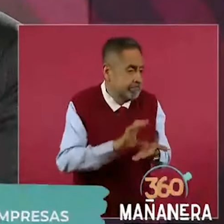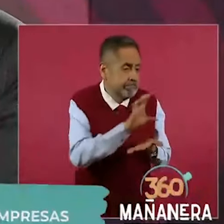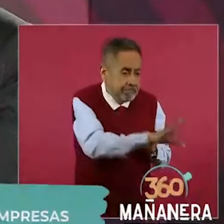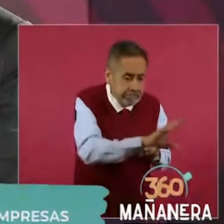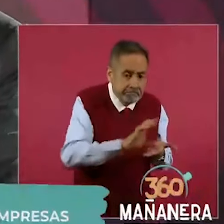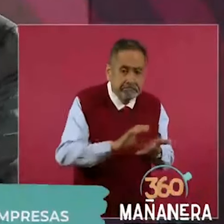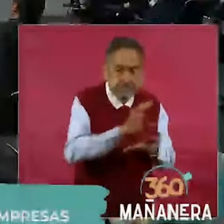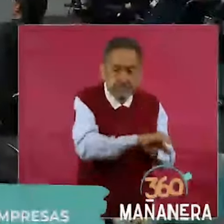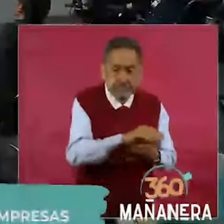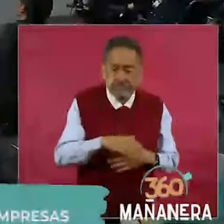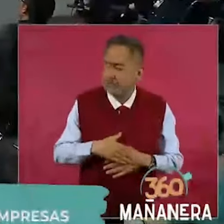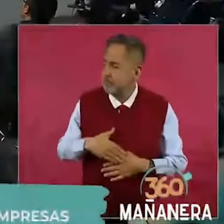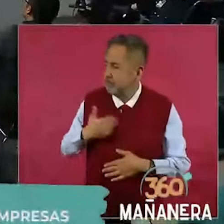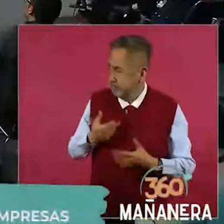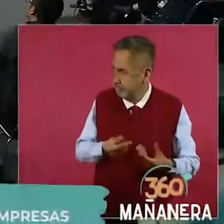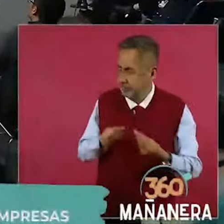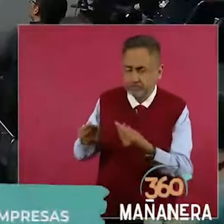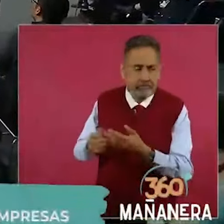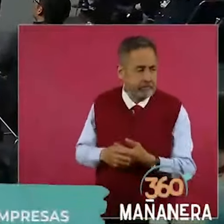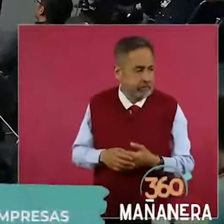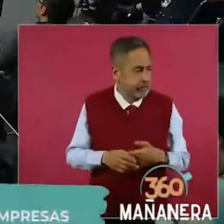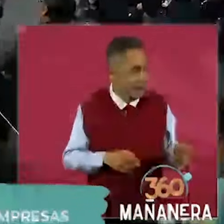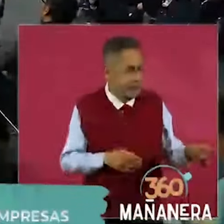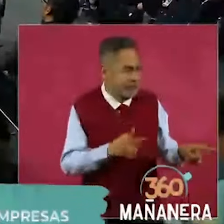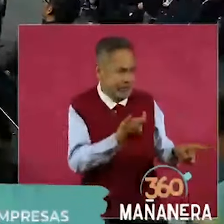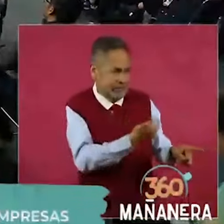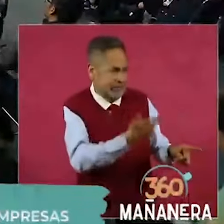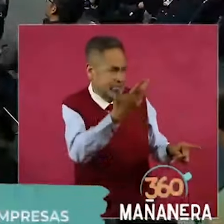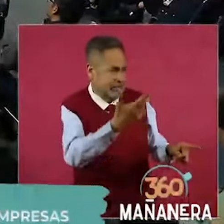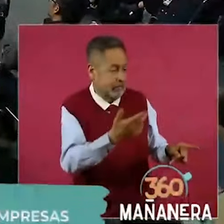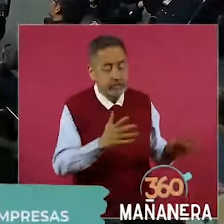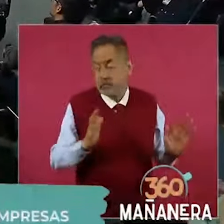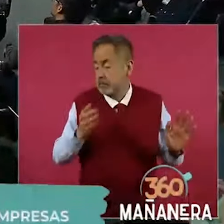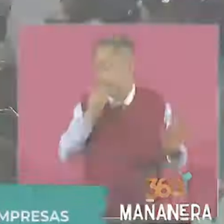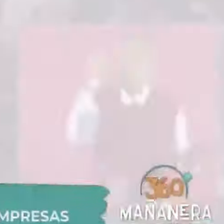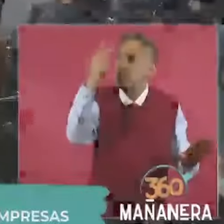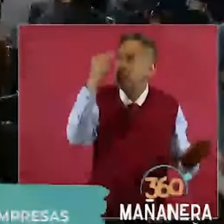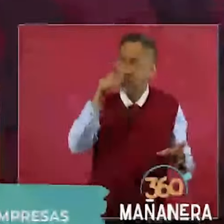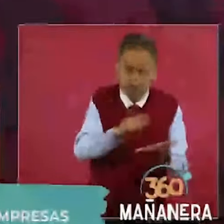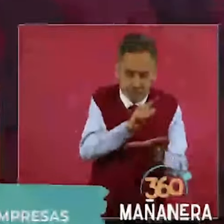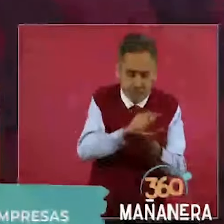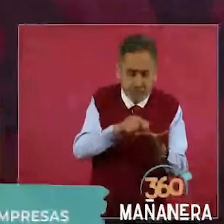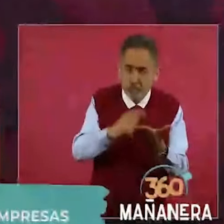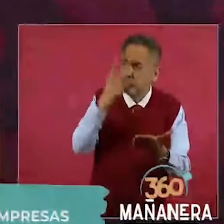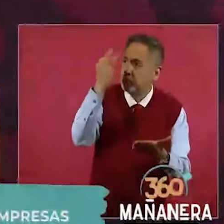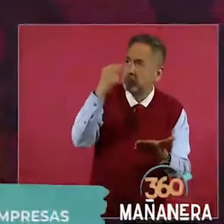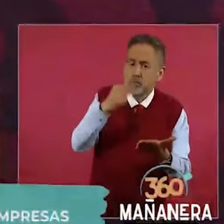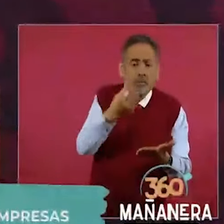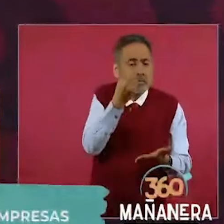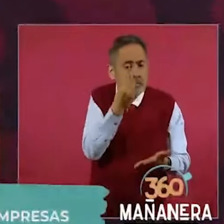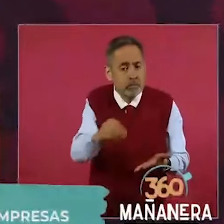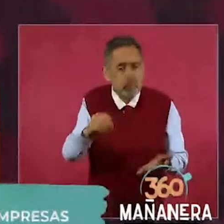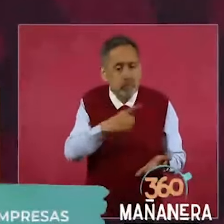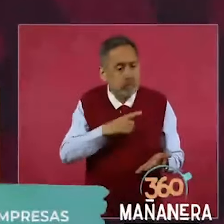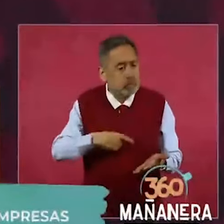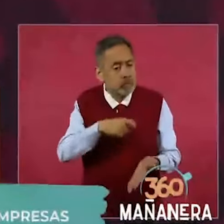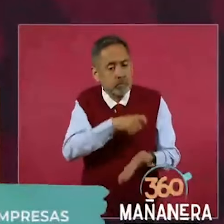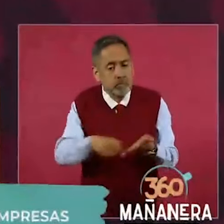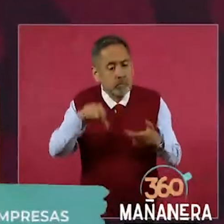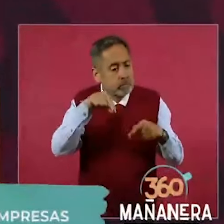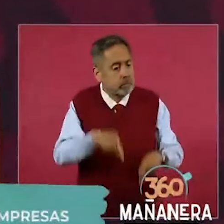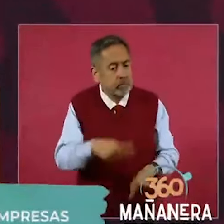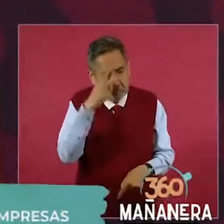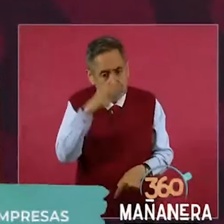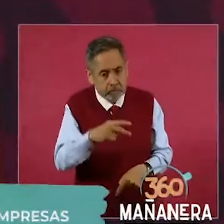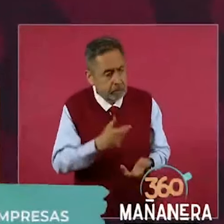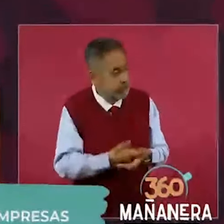No se podía comprar medicamentos en el extranjero. tenía que comprarse en México